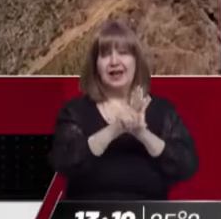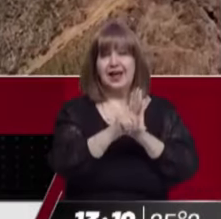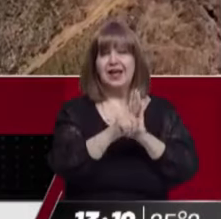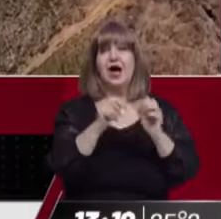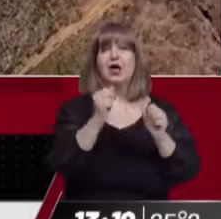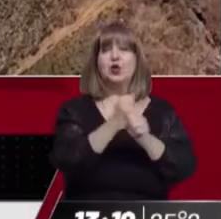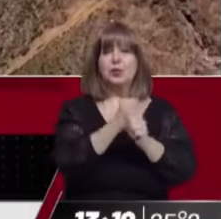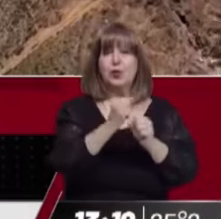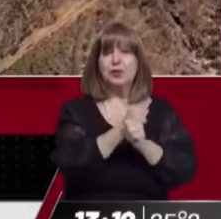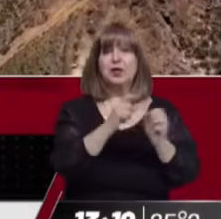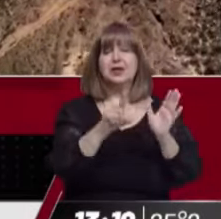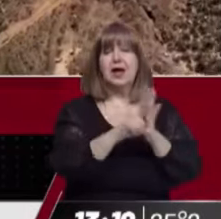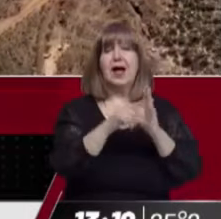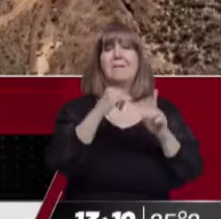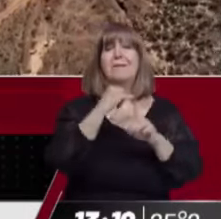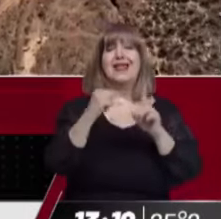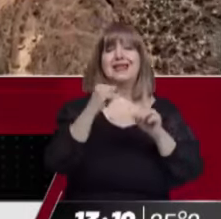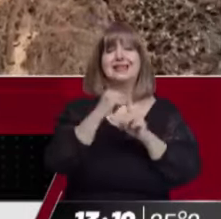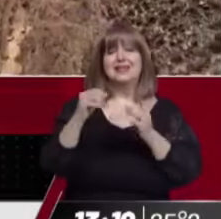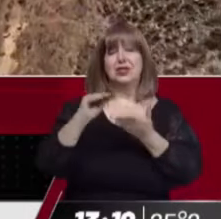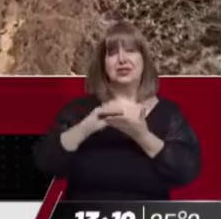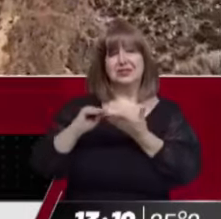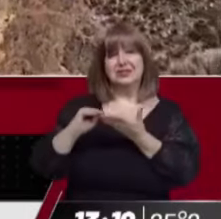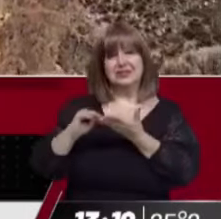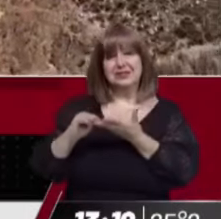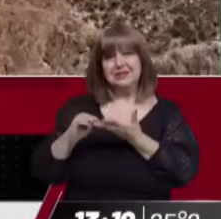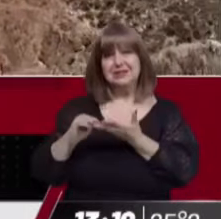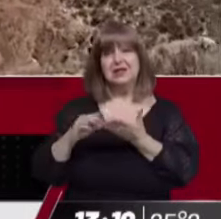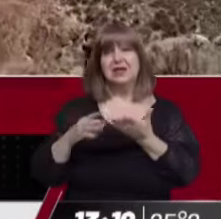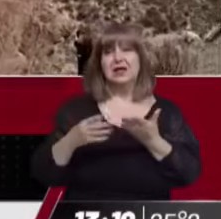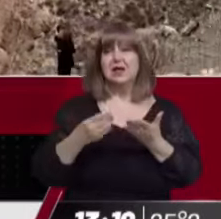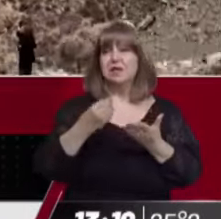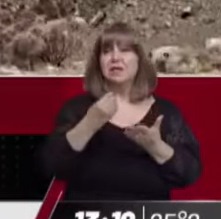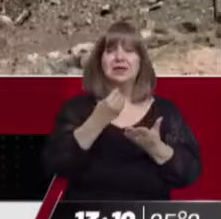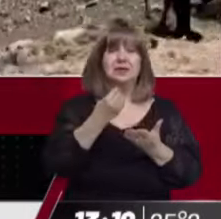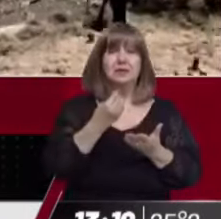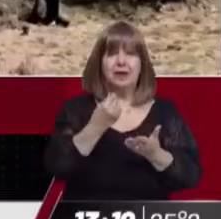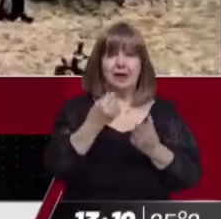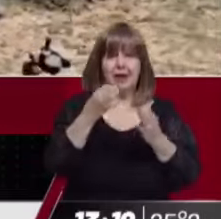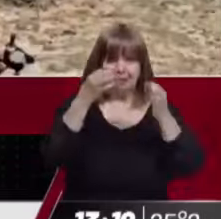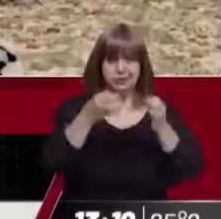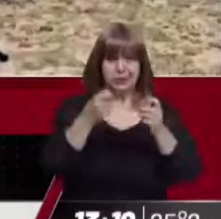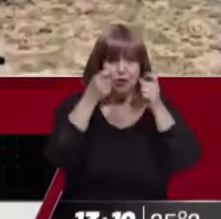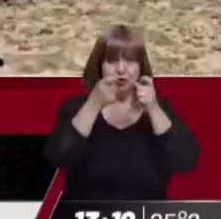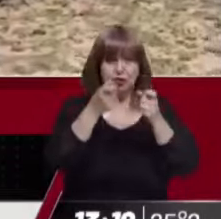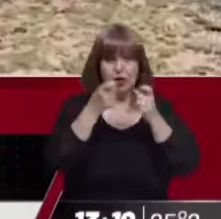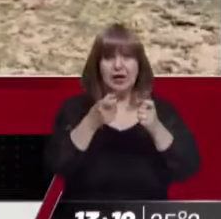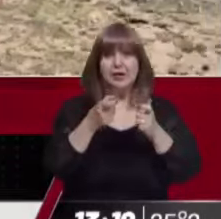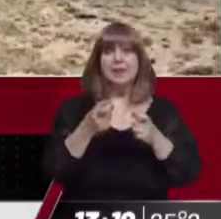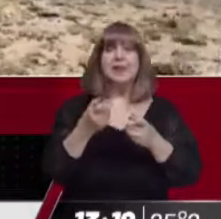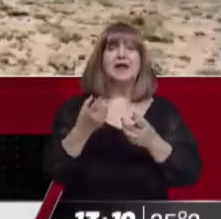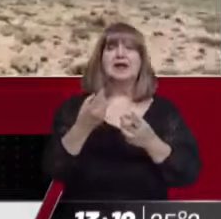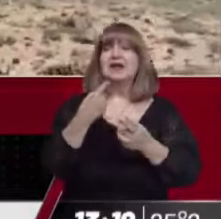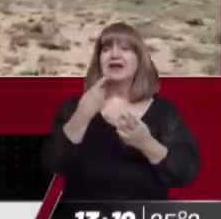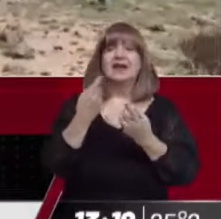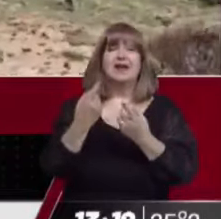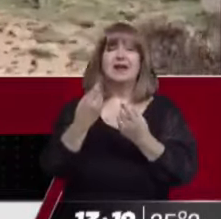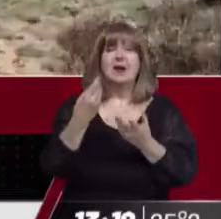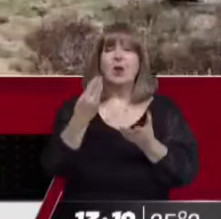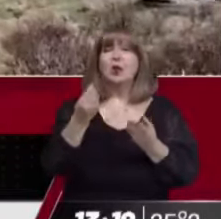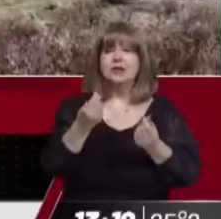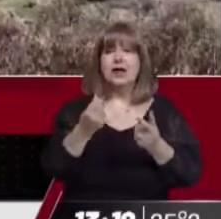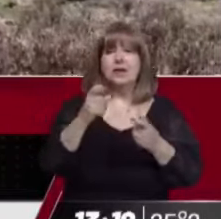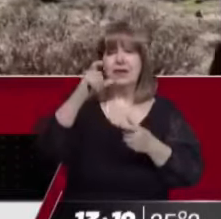apruebe esa ley que tiene media sanción. ¿Qué usa el puestero para intoxicar la carne? Básicamente, lo que más se utiliza acá en Mendoza y en general es